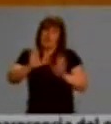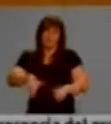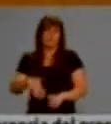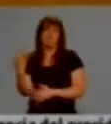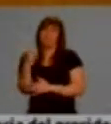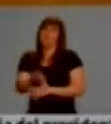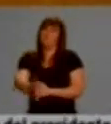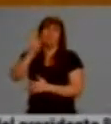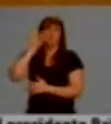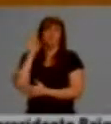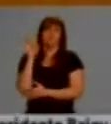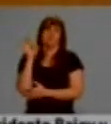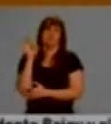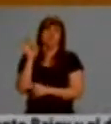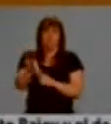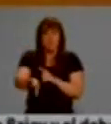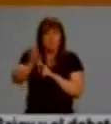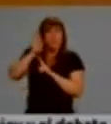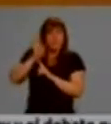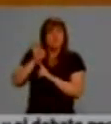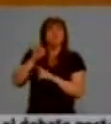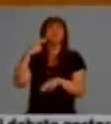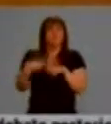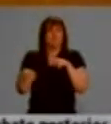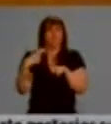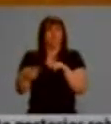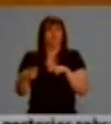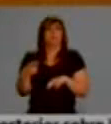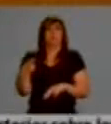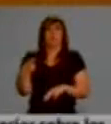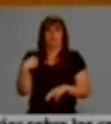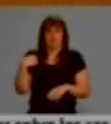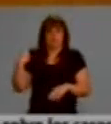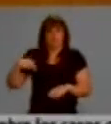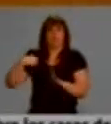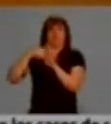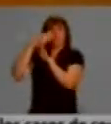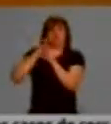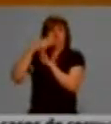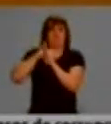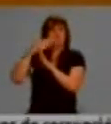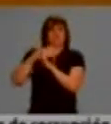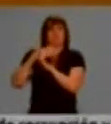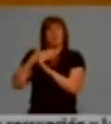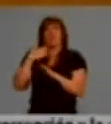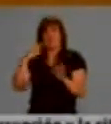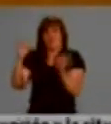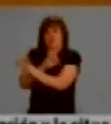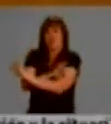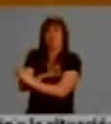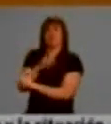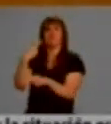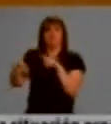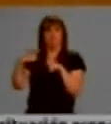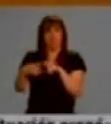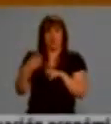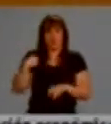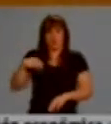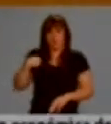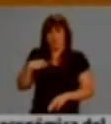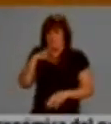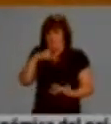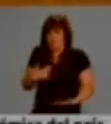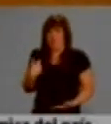tomar alguna decisión, también una decisión política que esté a la altura, al nivel del error político que usted mismo